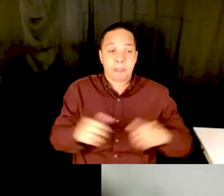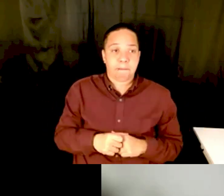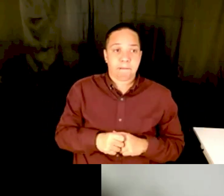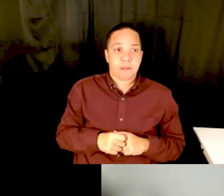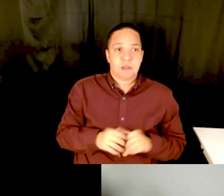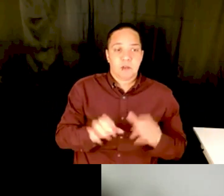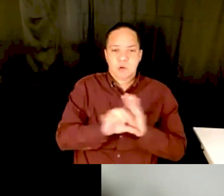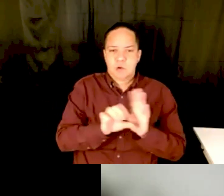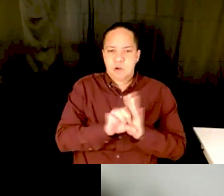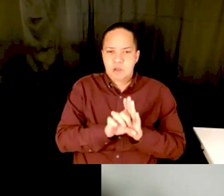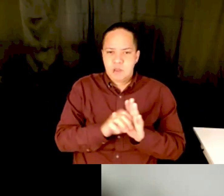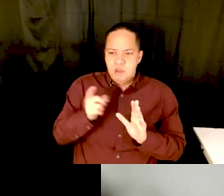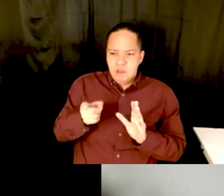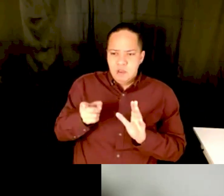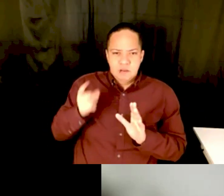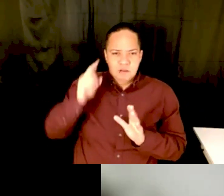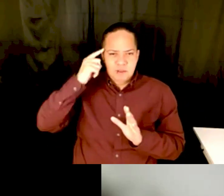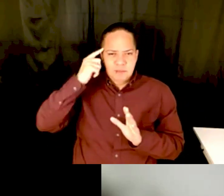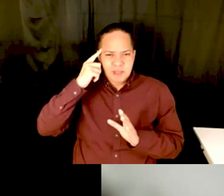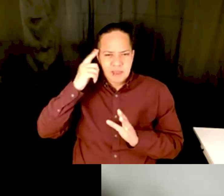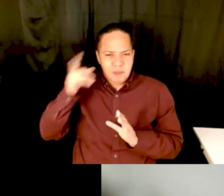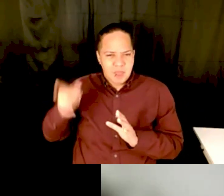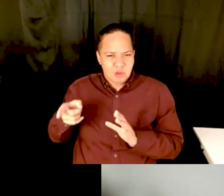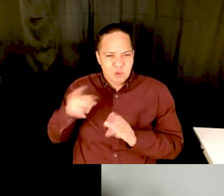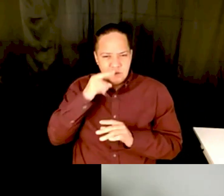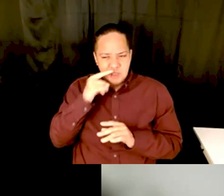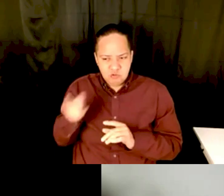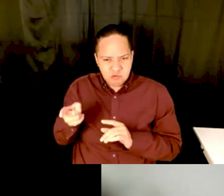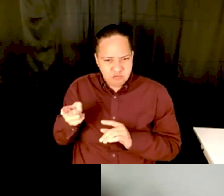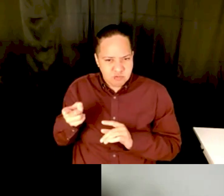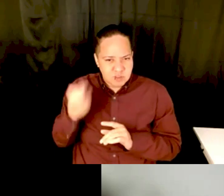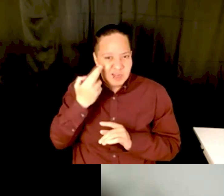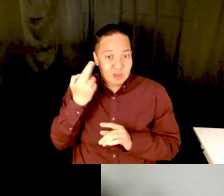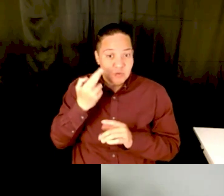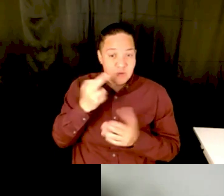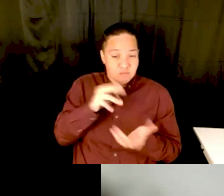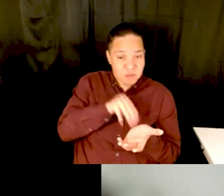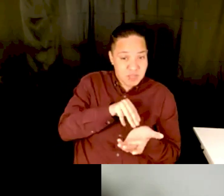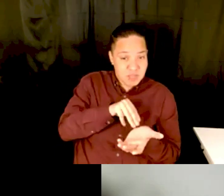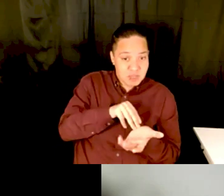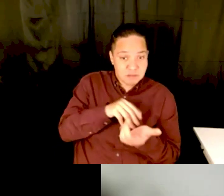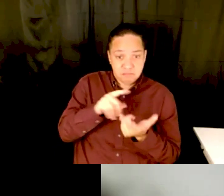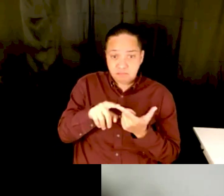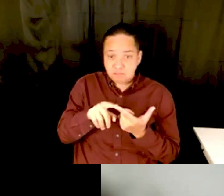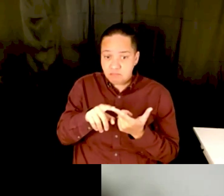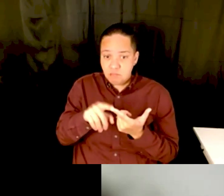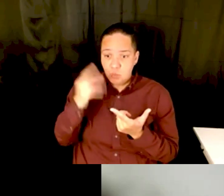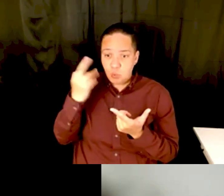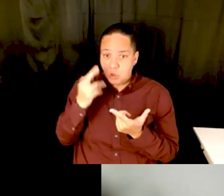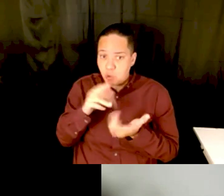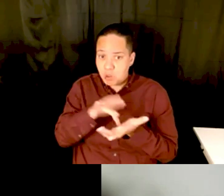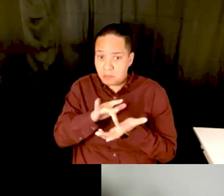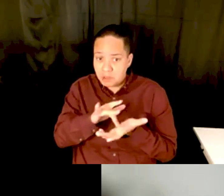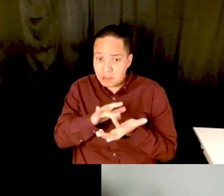cuadro psicótico en un niño, uno puede pensar, esto es una consecuencia médica, esto es de algún medicamento, esto